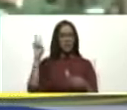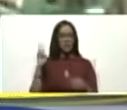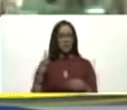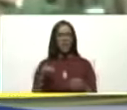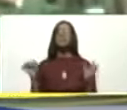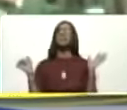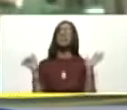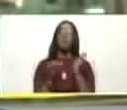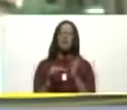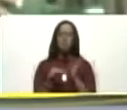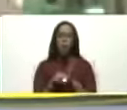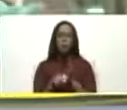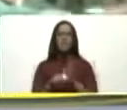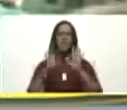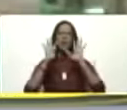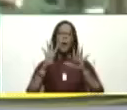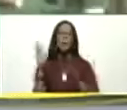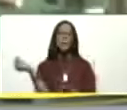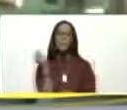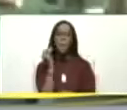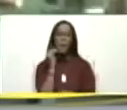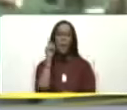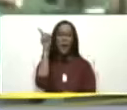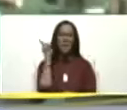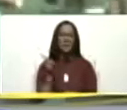¿De dónde salieron los nueve patarucos esos?